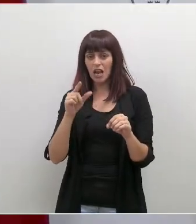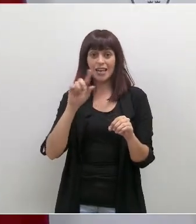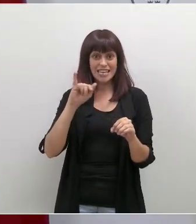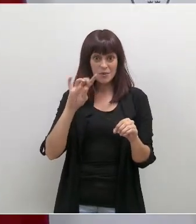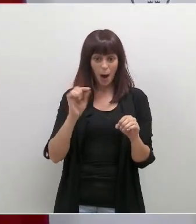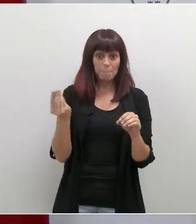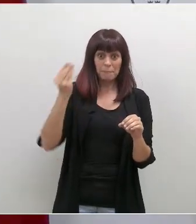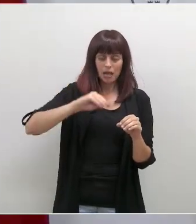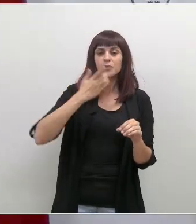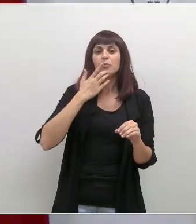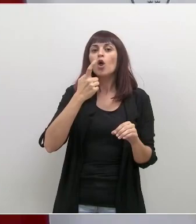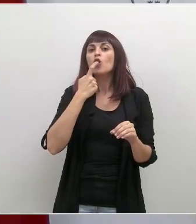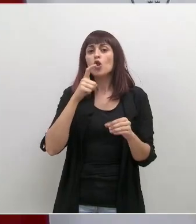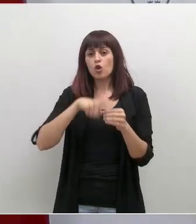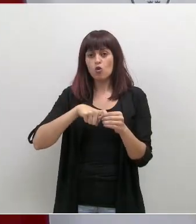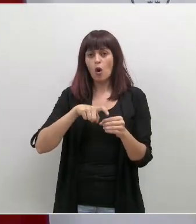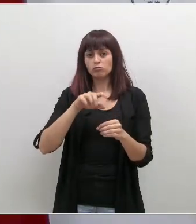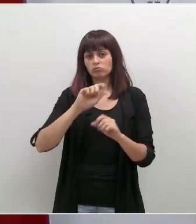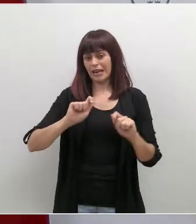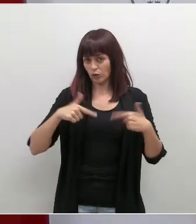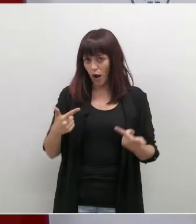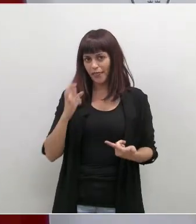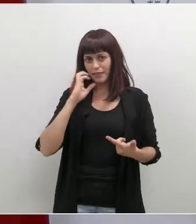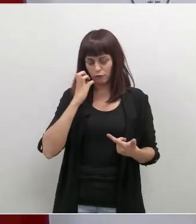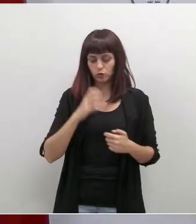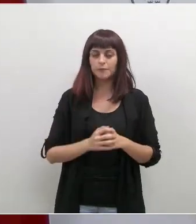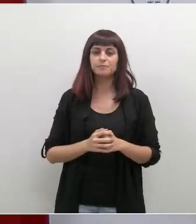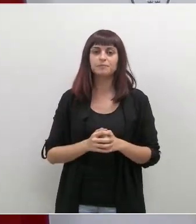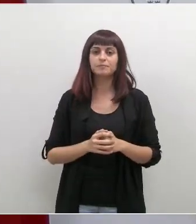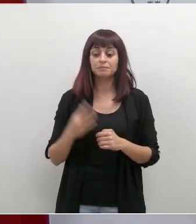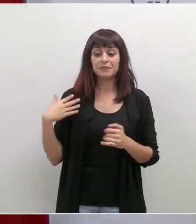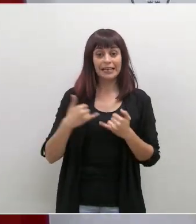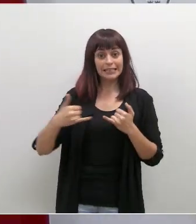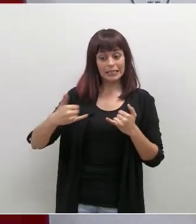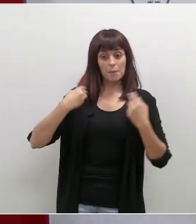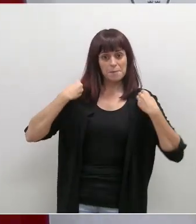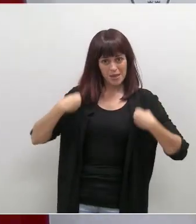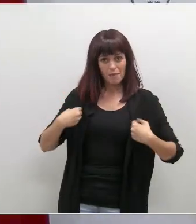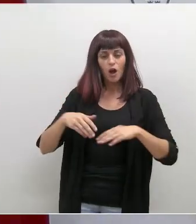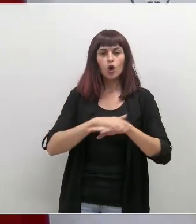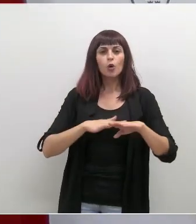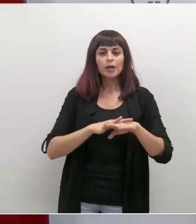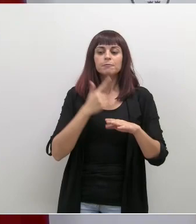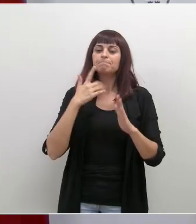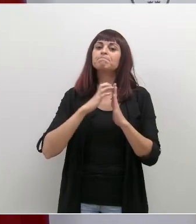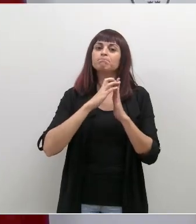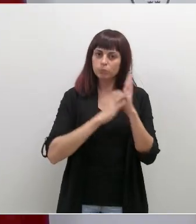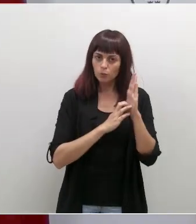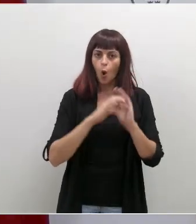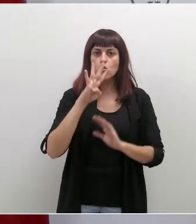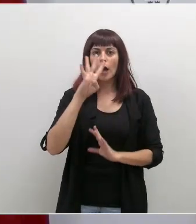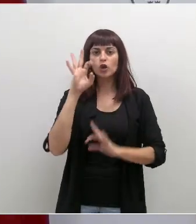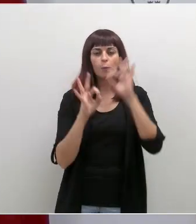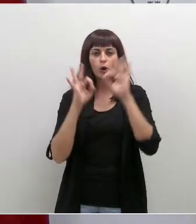ejemplo los zumos naturales de frutas. En esta línea, el Gobierno regional sigue reclamando además la bajada del IVA al 4% para